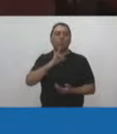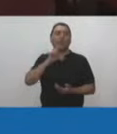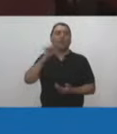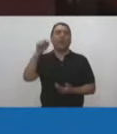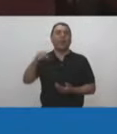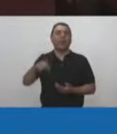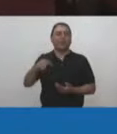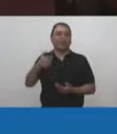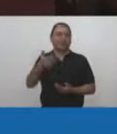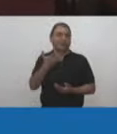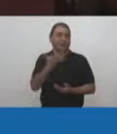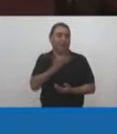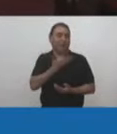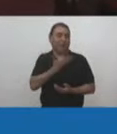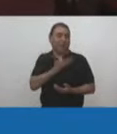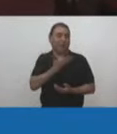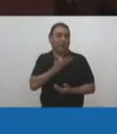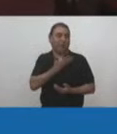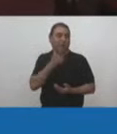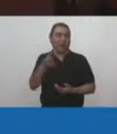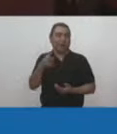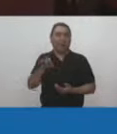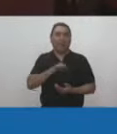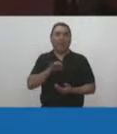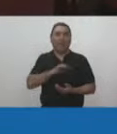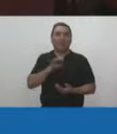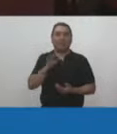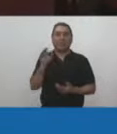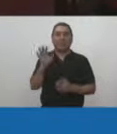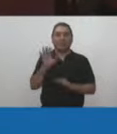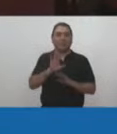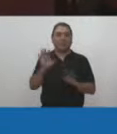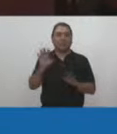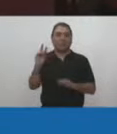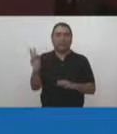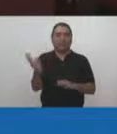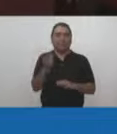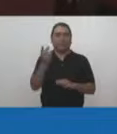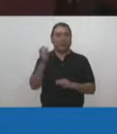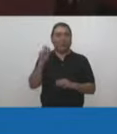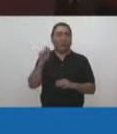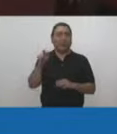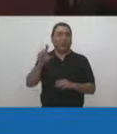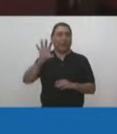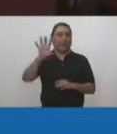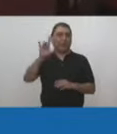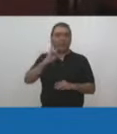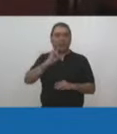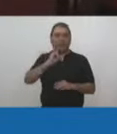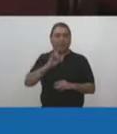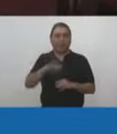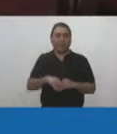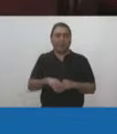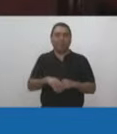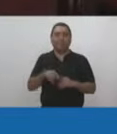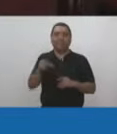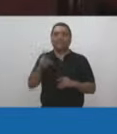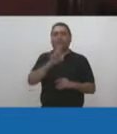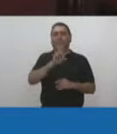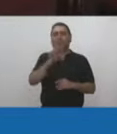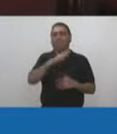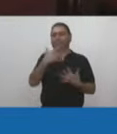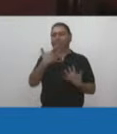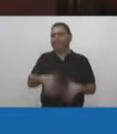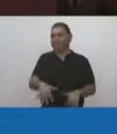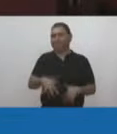que tienen una labor muy importante porque toman decisiones sobre la vida de todos nosotros, ¿no?, cuando promulgan las